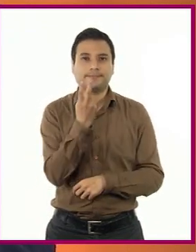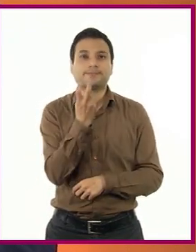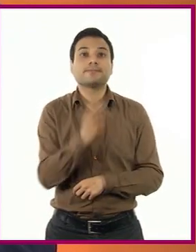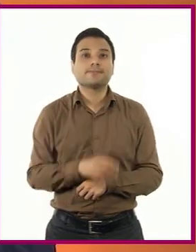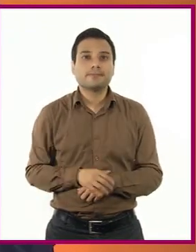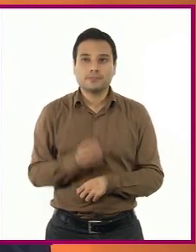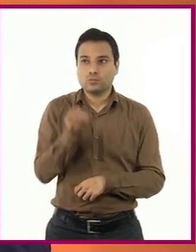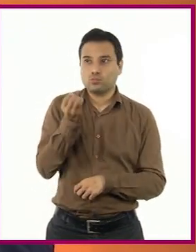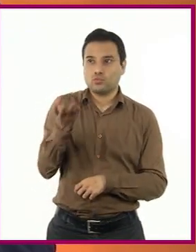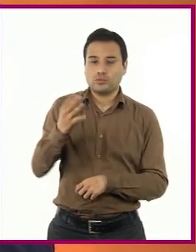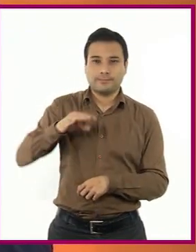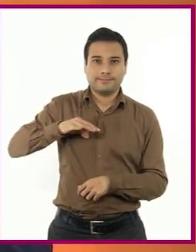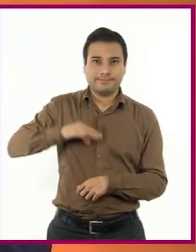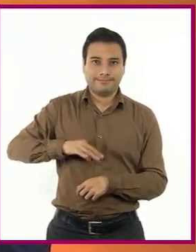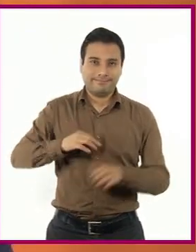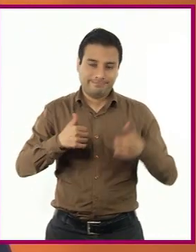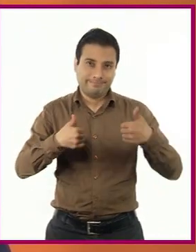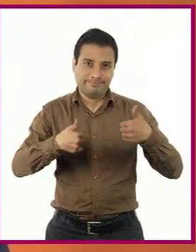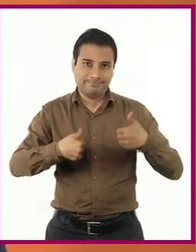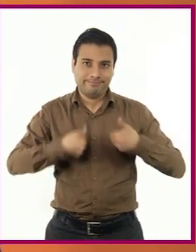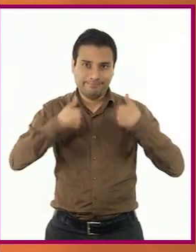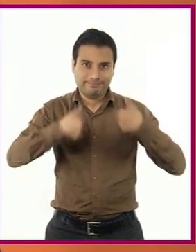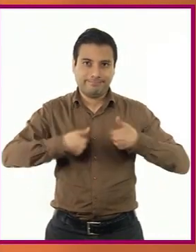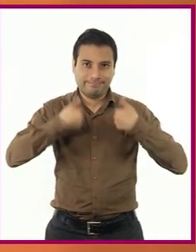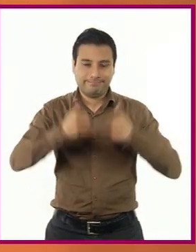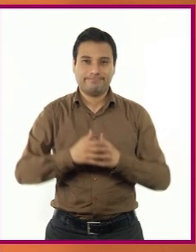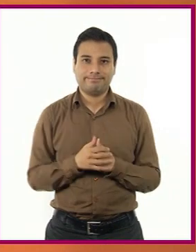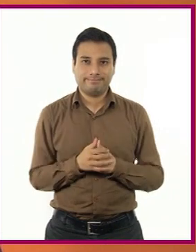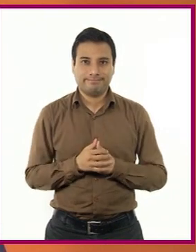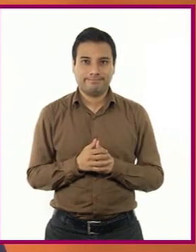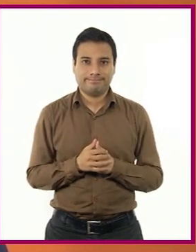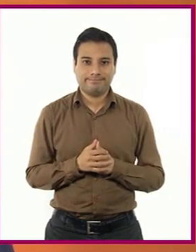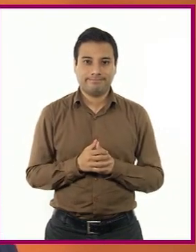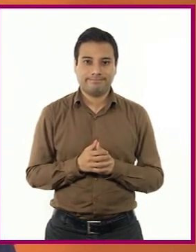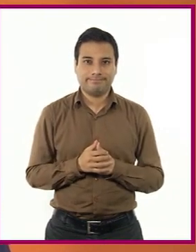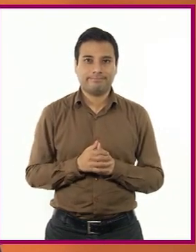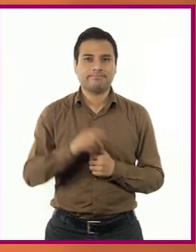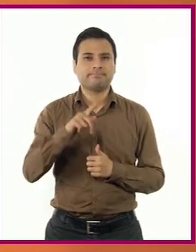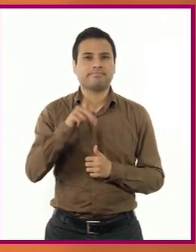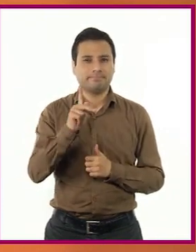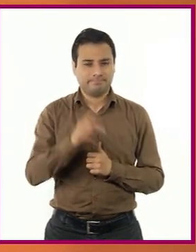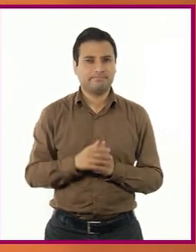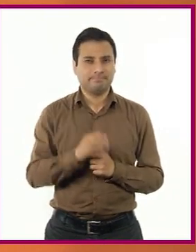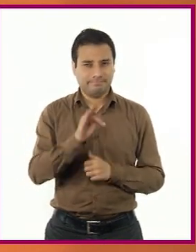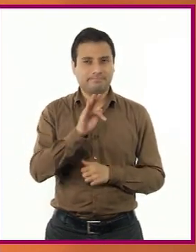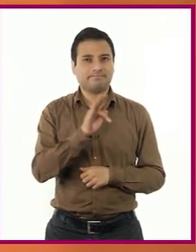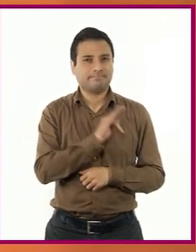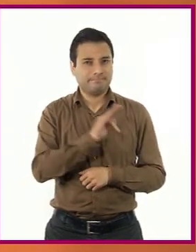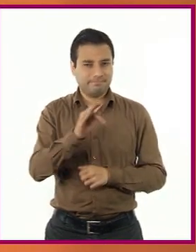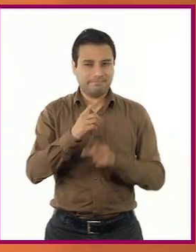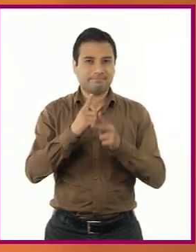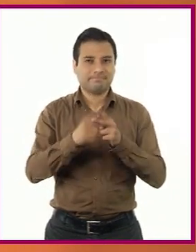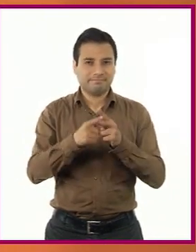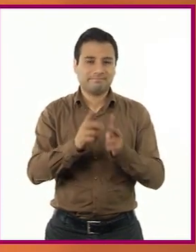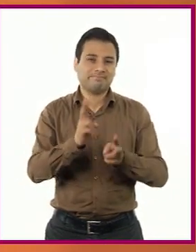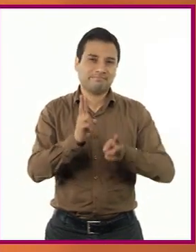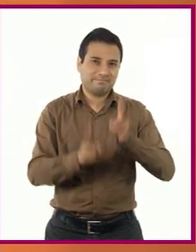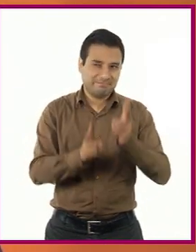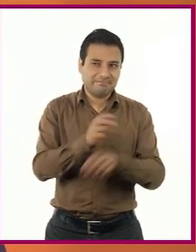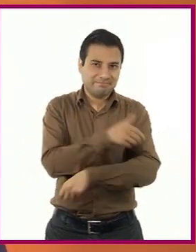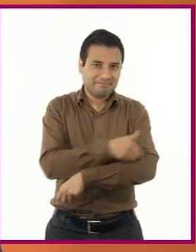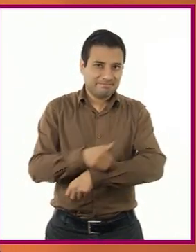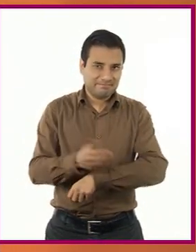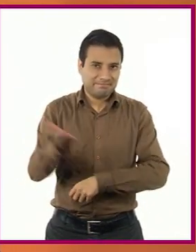como propina al joven que los atendió. Sin embargo, es un buen pretexto para hablar matemáticamente con familiares y